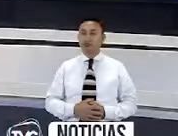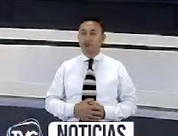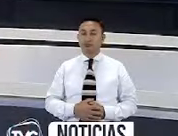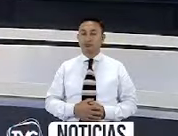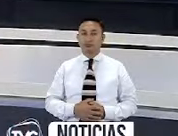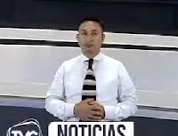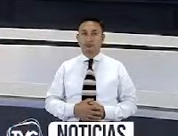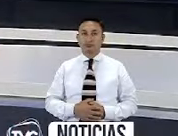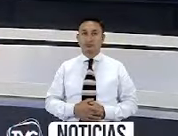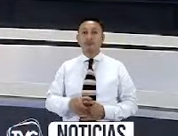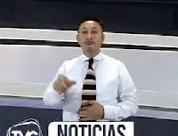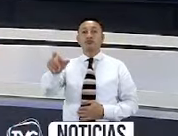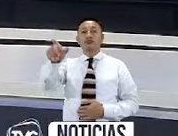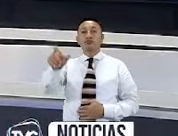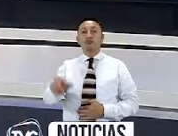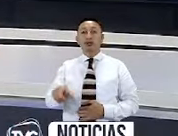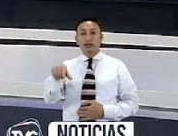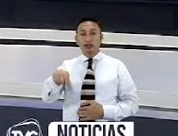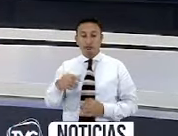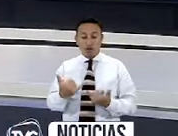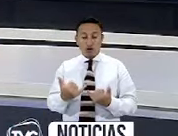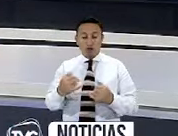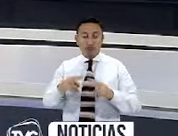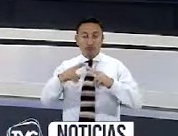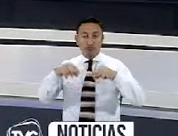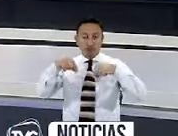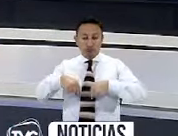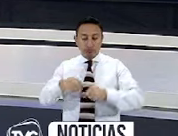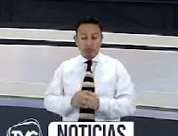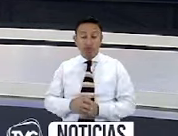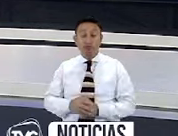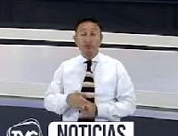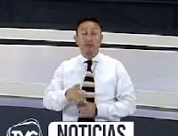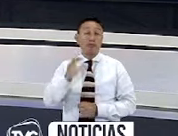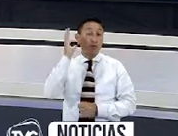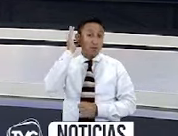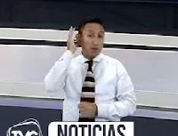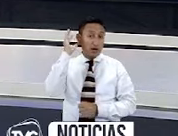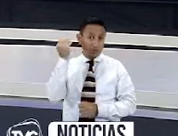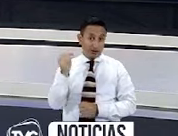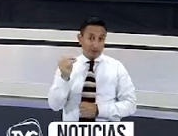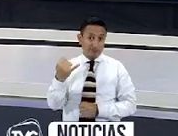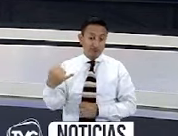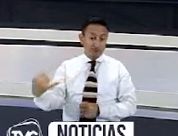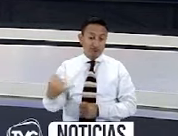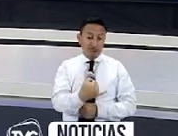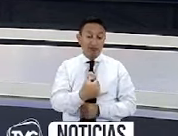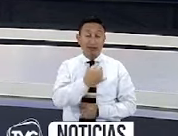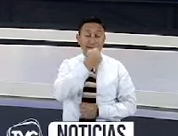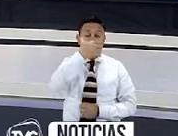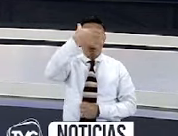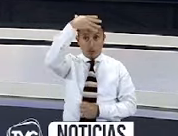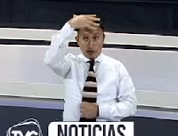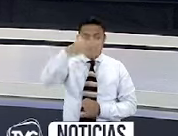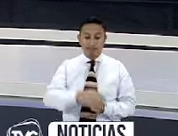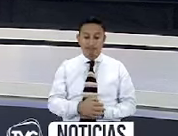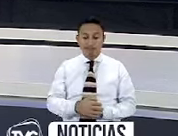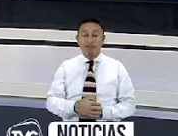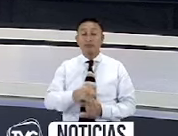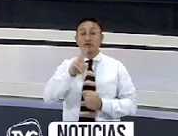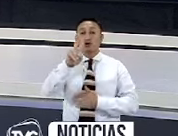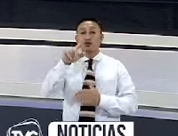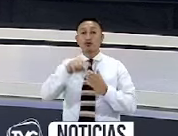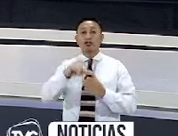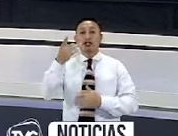Un sujeto que es procesado por la presunta violación a una menor de edad en la ciudad de Santo Domingo de Los Áchilas en 2018